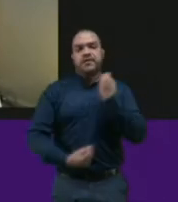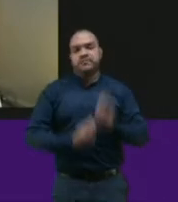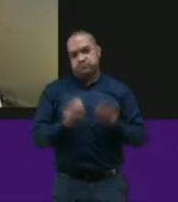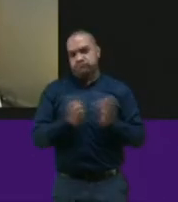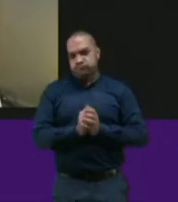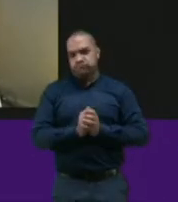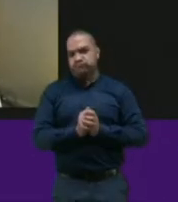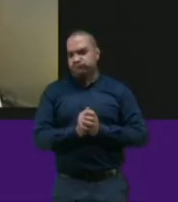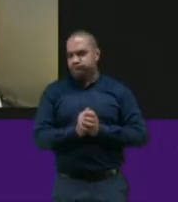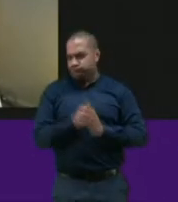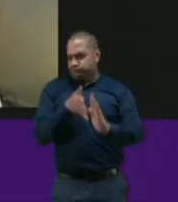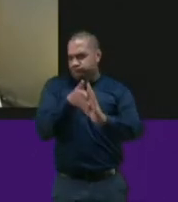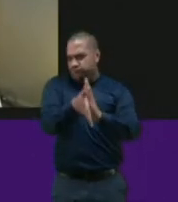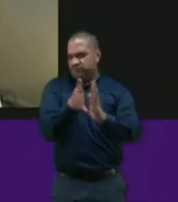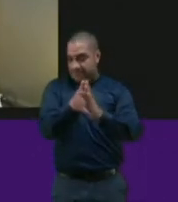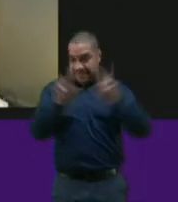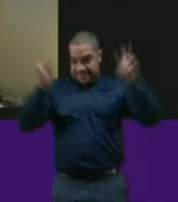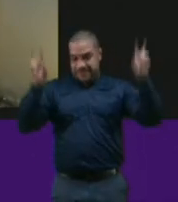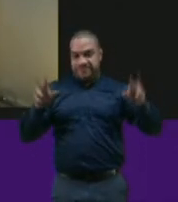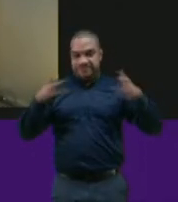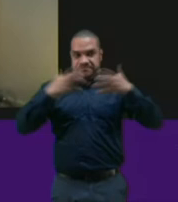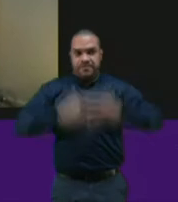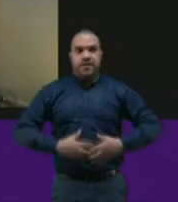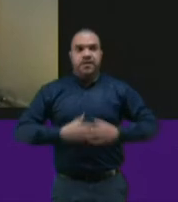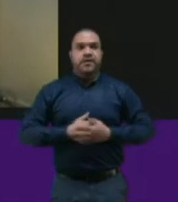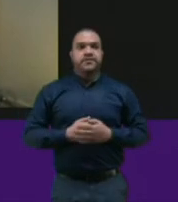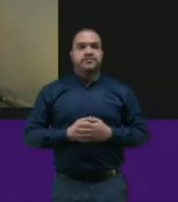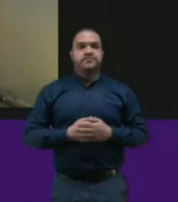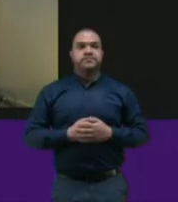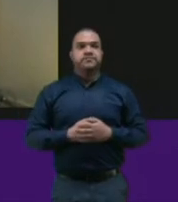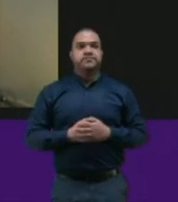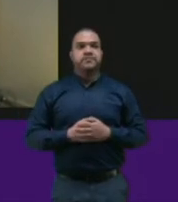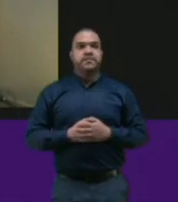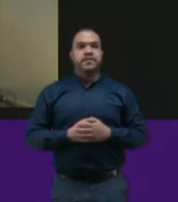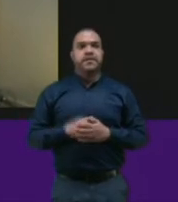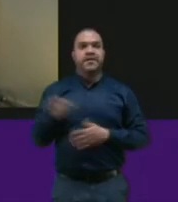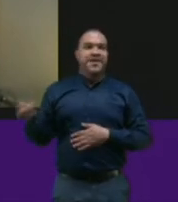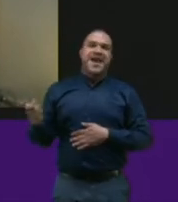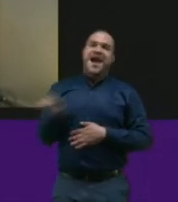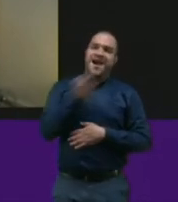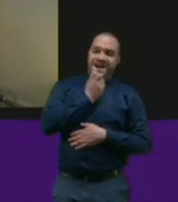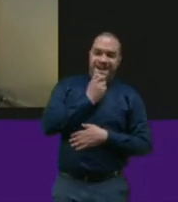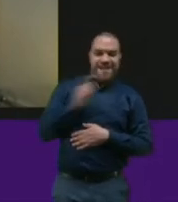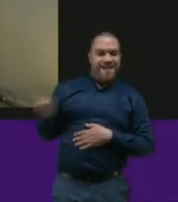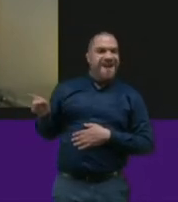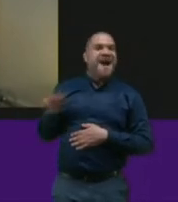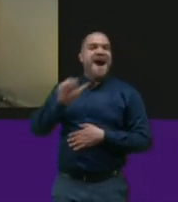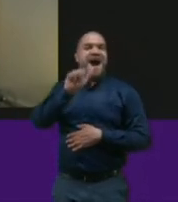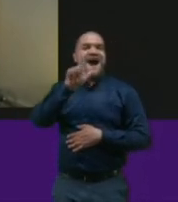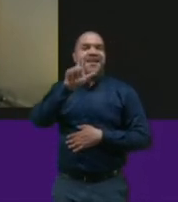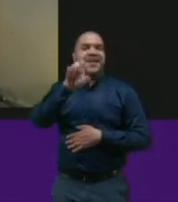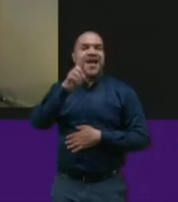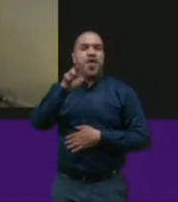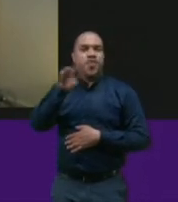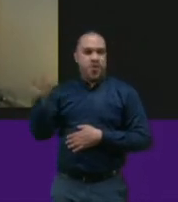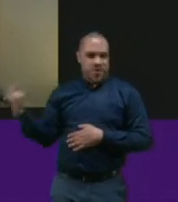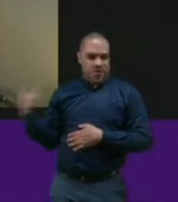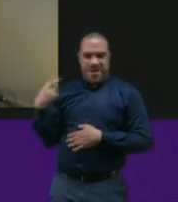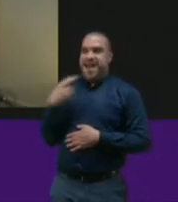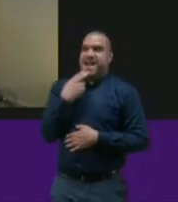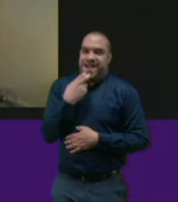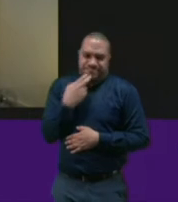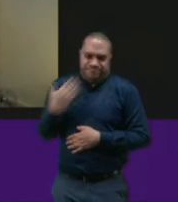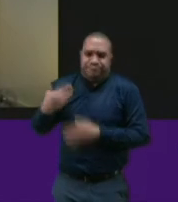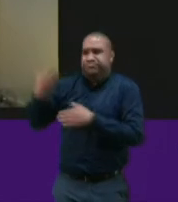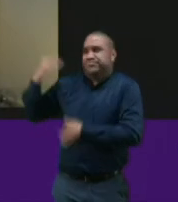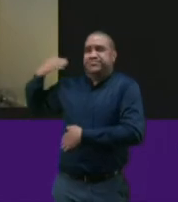poco de eso, porque esto trae... Alejandro se ríe porque Alejandro y yo somos de los más viejitos de acá y hemos pasado